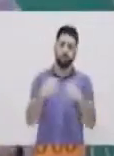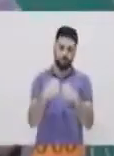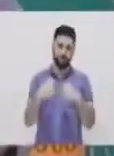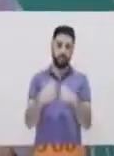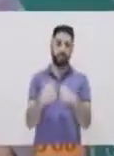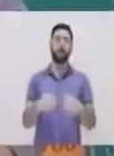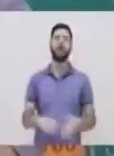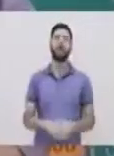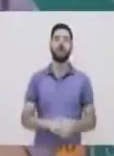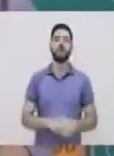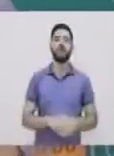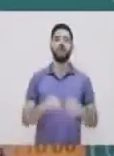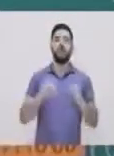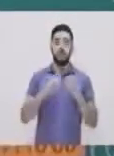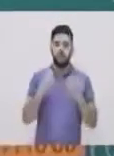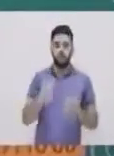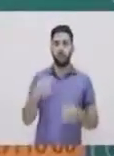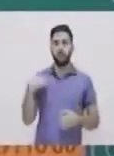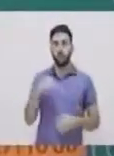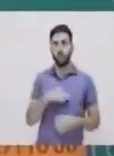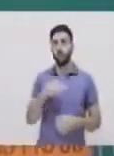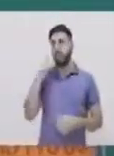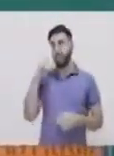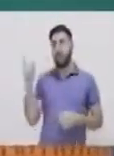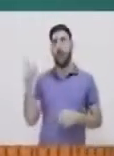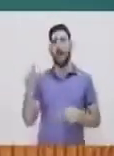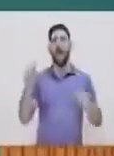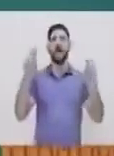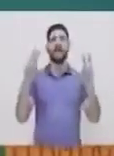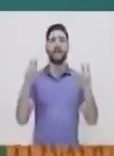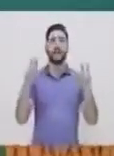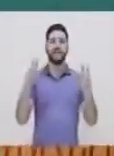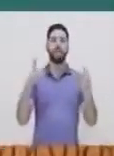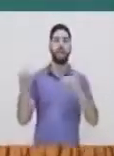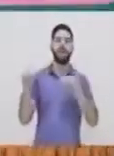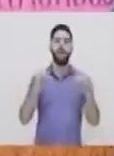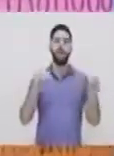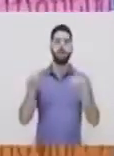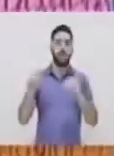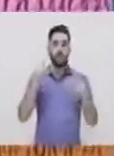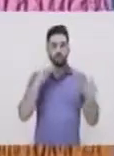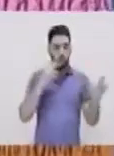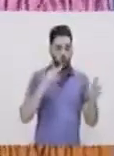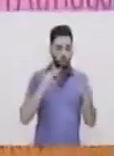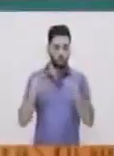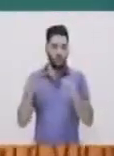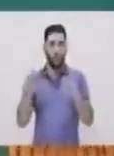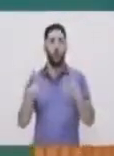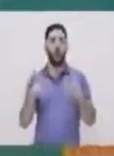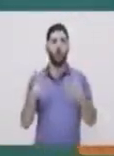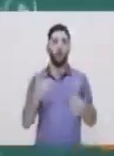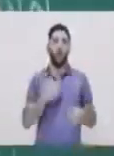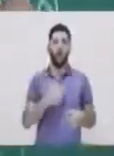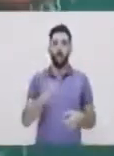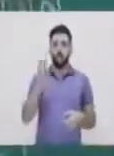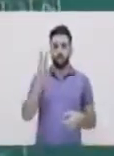Entonces, así hemos visto en esta cápsula la conservación de la cantidad de movimiento